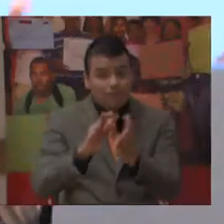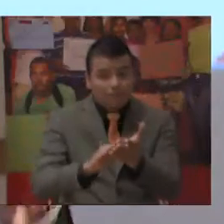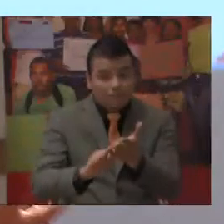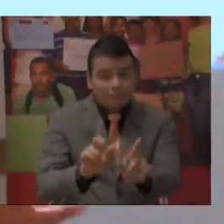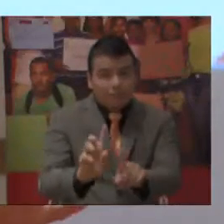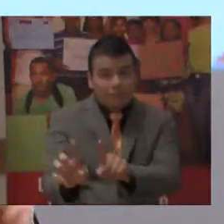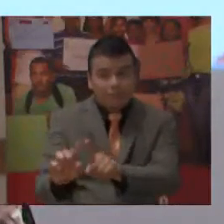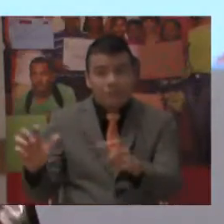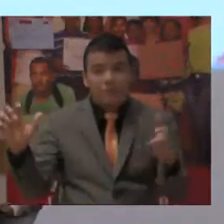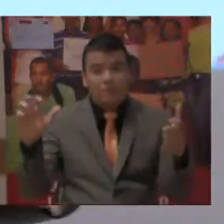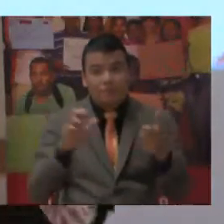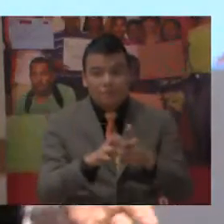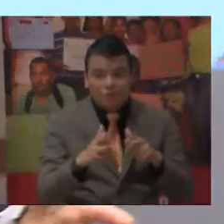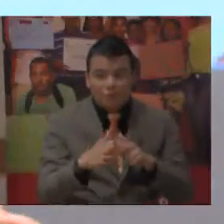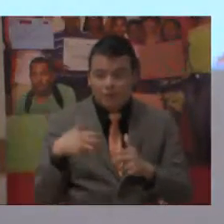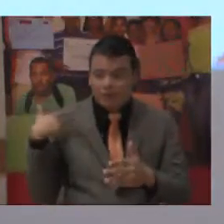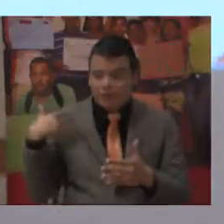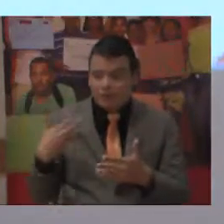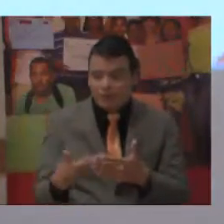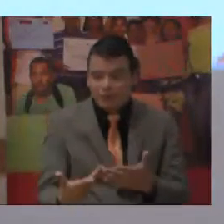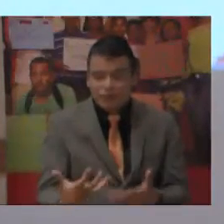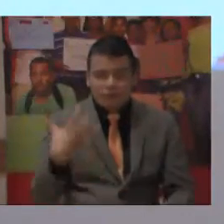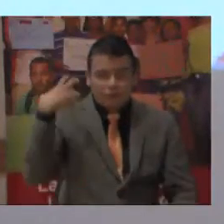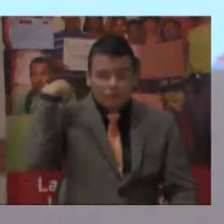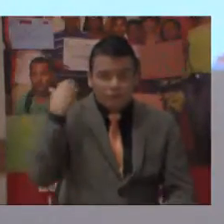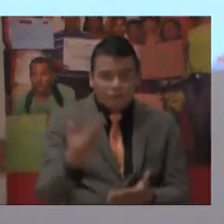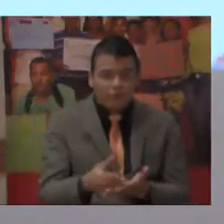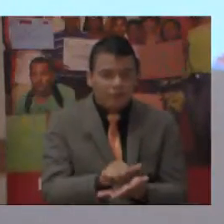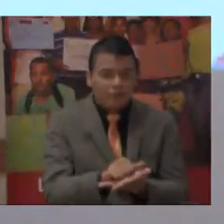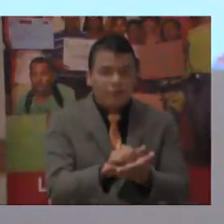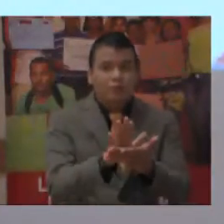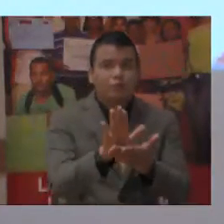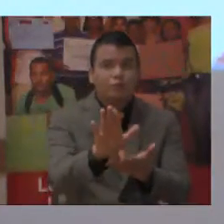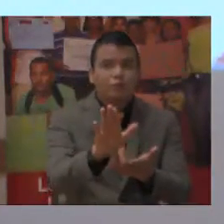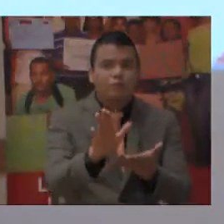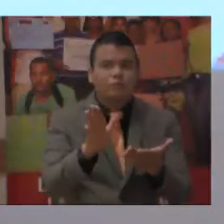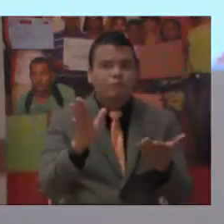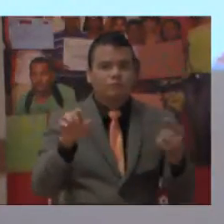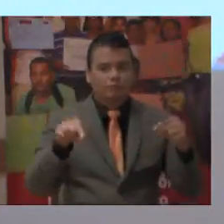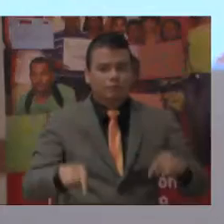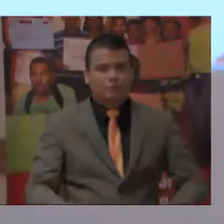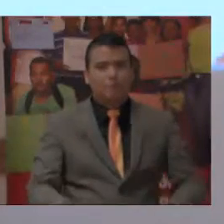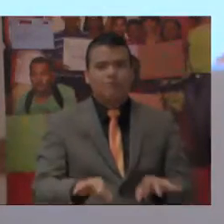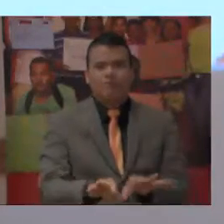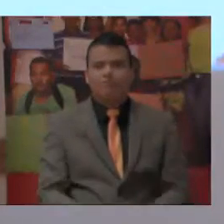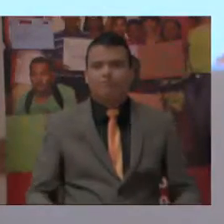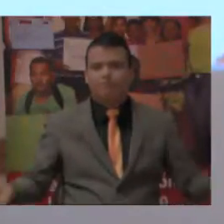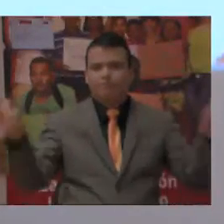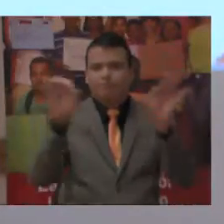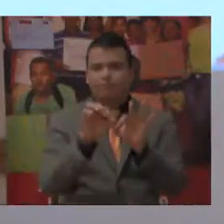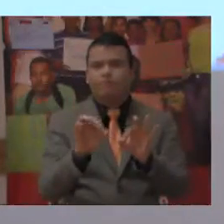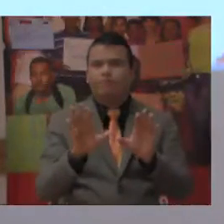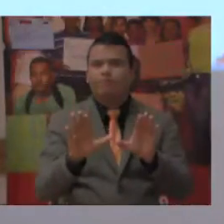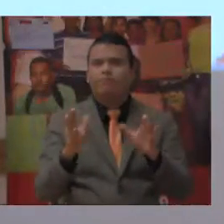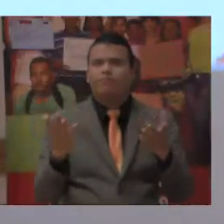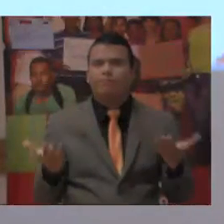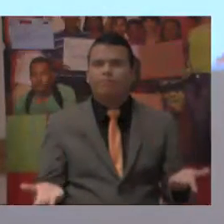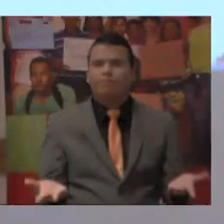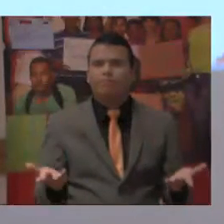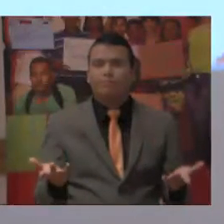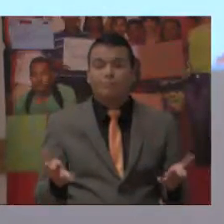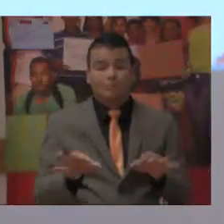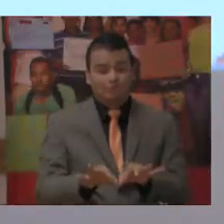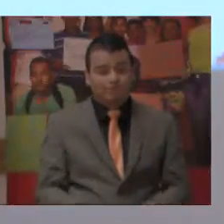a esos problemas que, históricos a los que nos hemos referido, este país requiere mucho, pero muchísimo, de